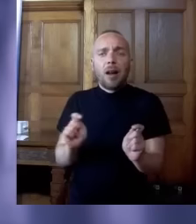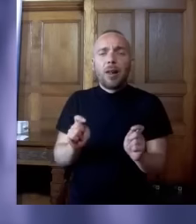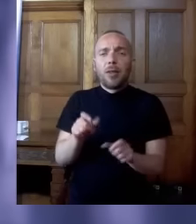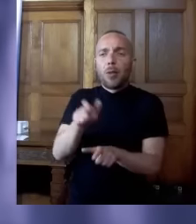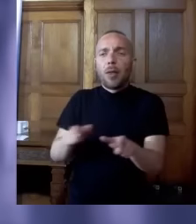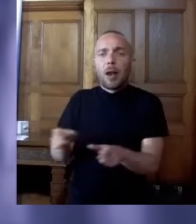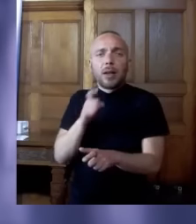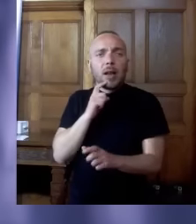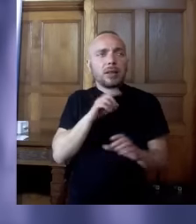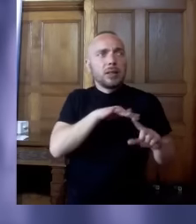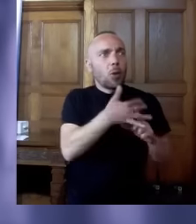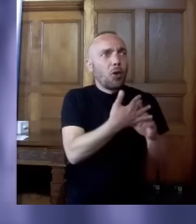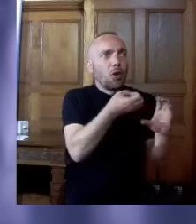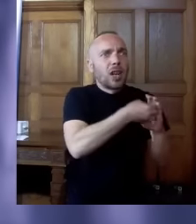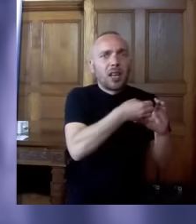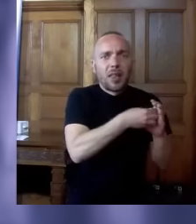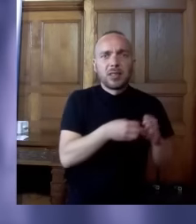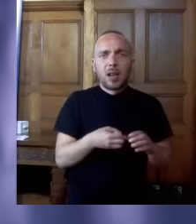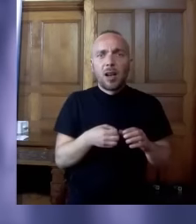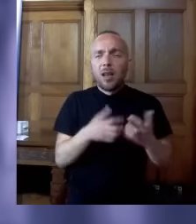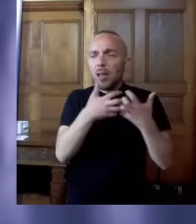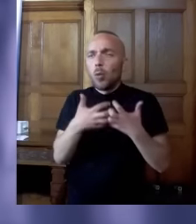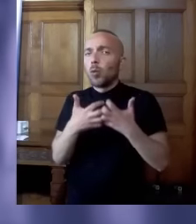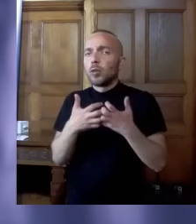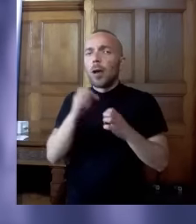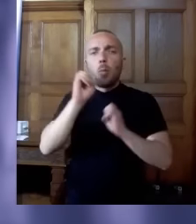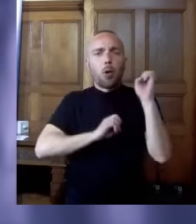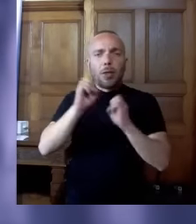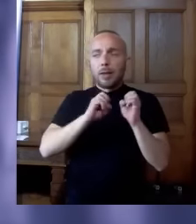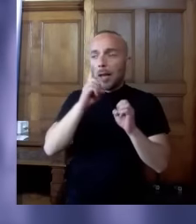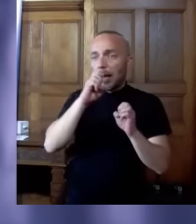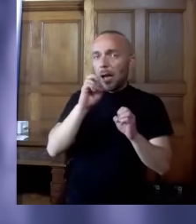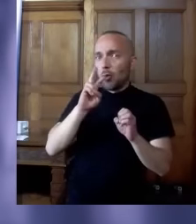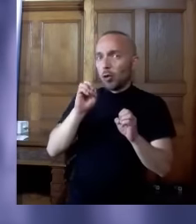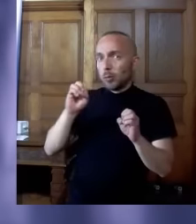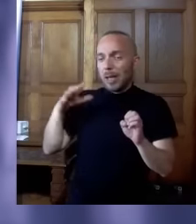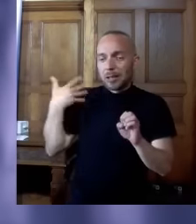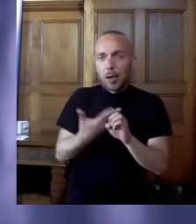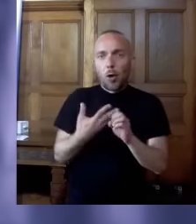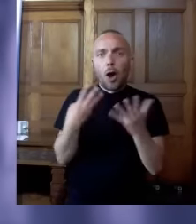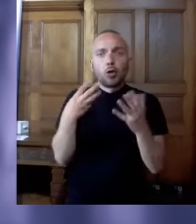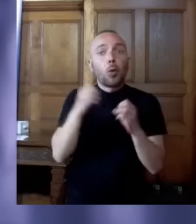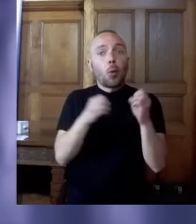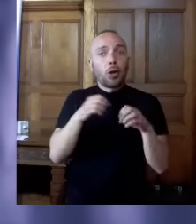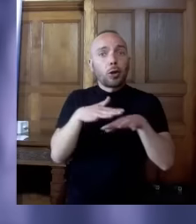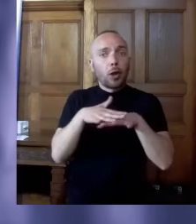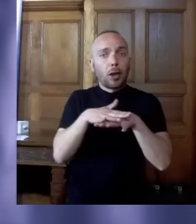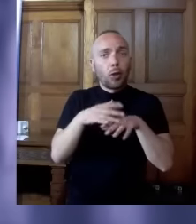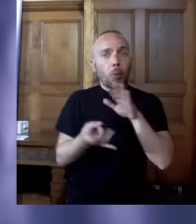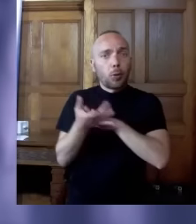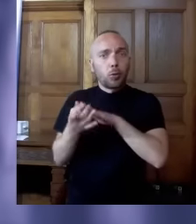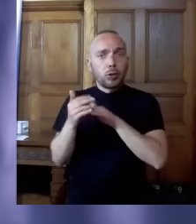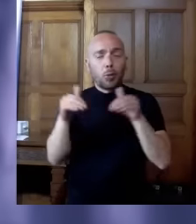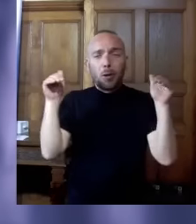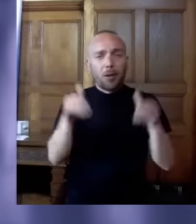decha con la situación de la industria que ha perdido porcentualmente desde el 2000 un 8% de tejido productivo Cómo se puede decir